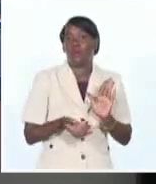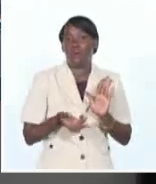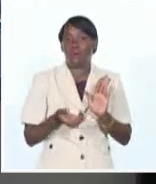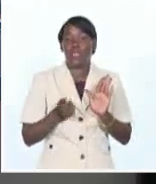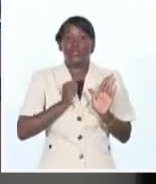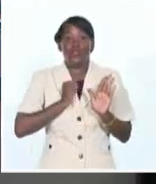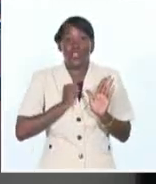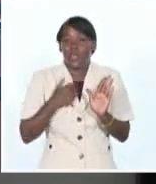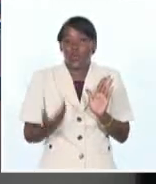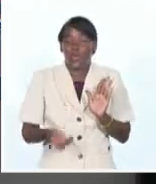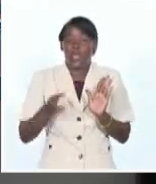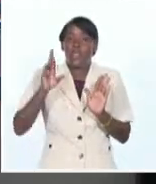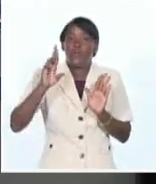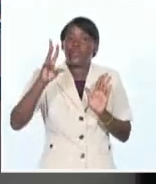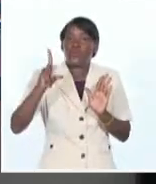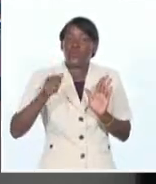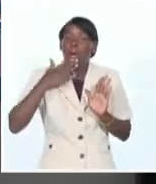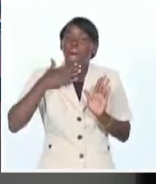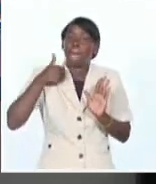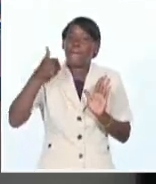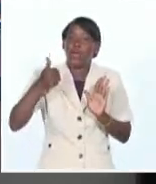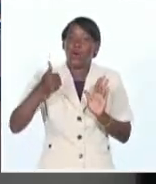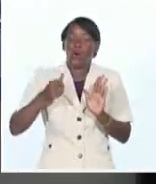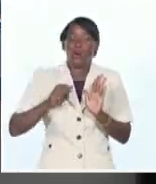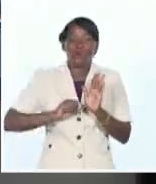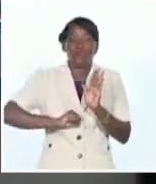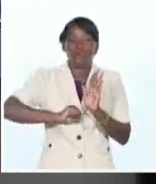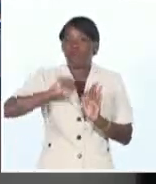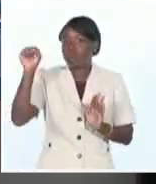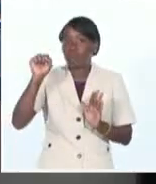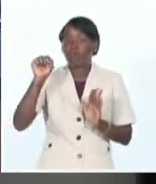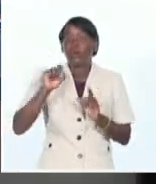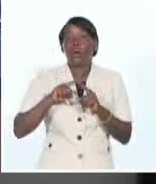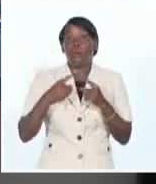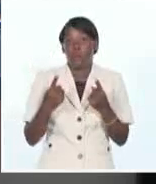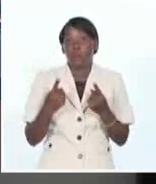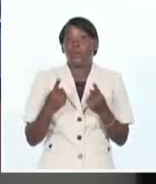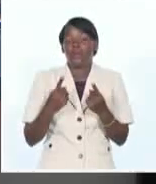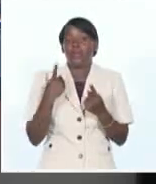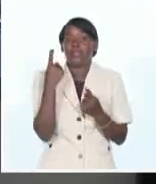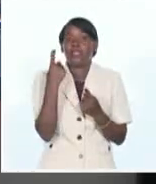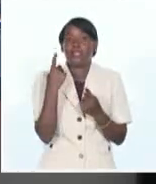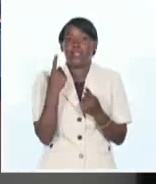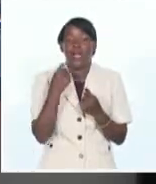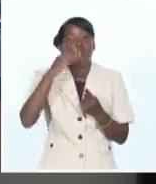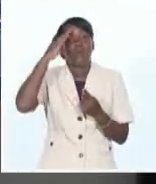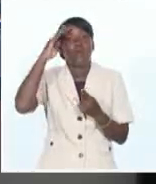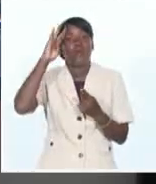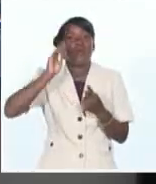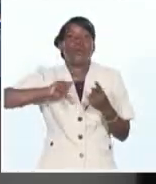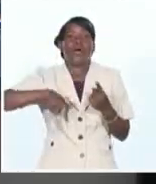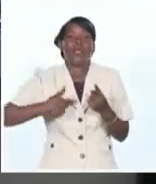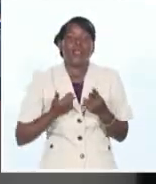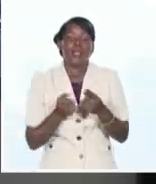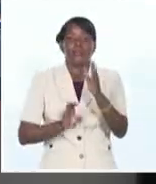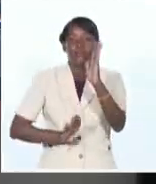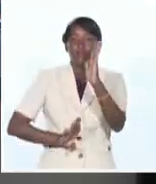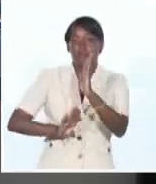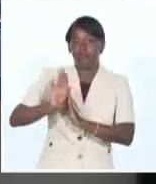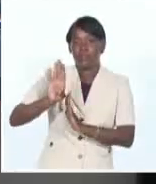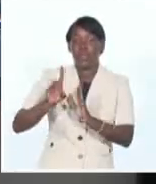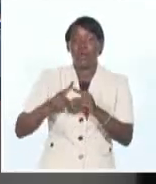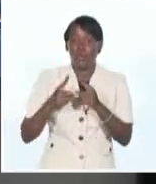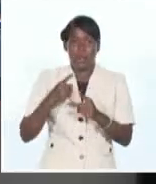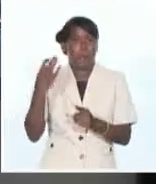resultados superiores a los que hemos tenido, que son muy buenos, que son de relevancia, que son significativos ante el mundo